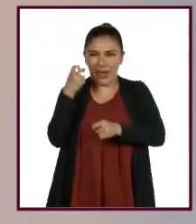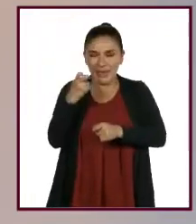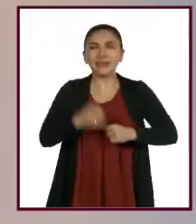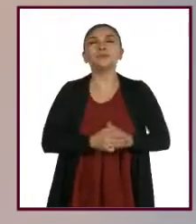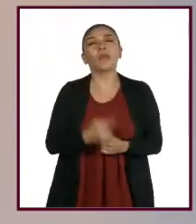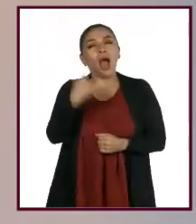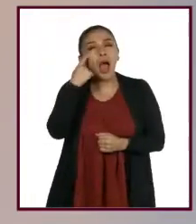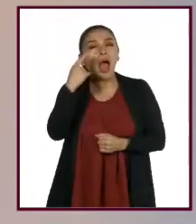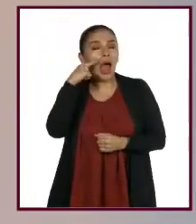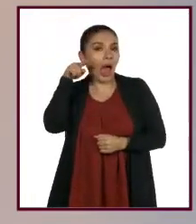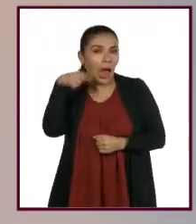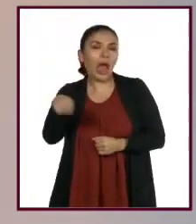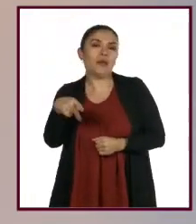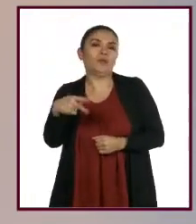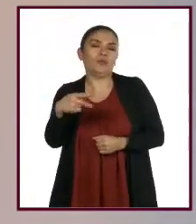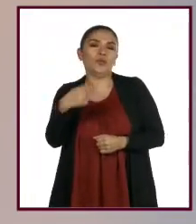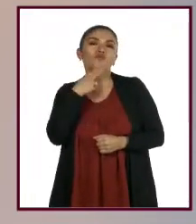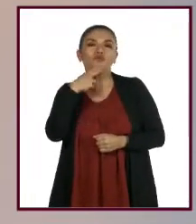de